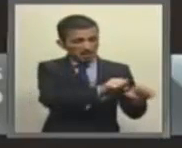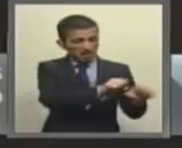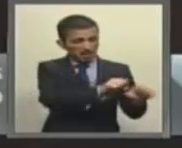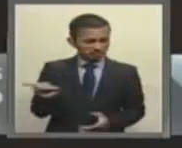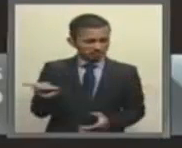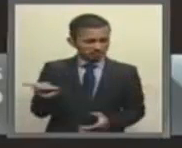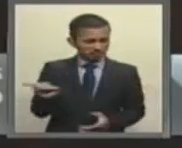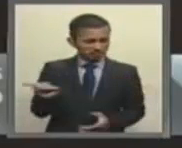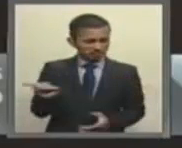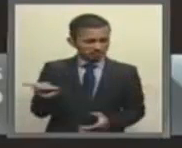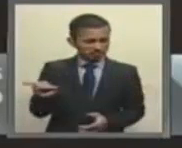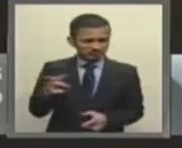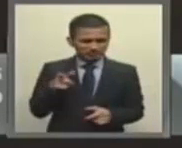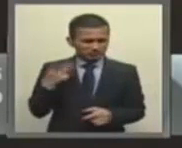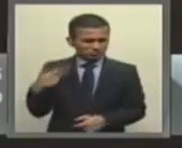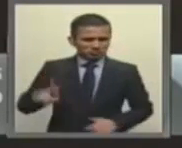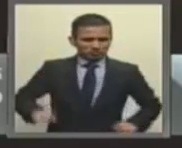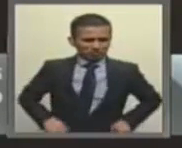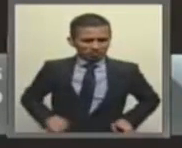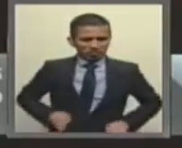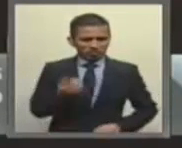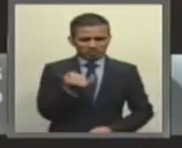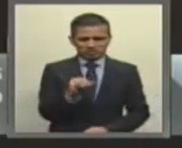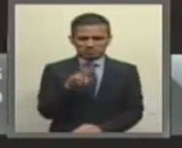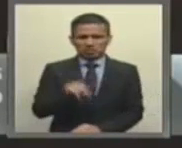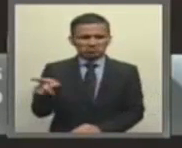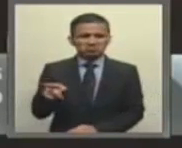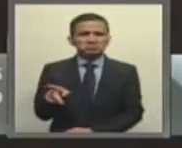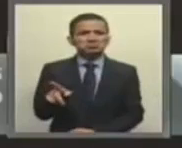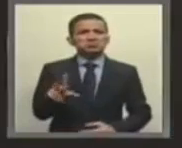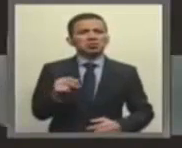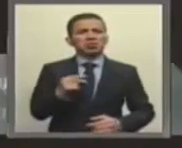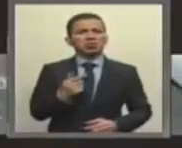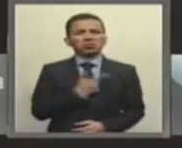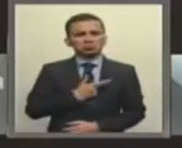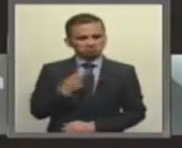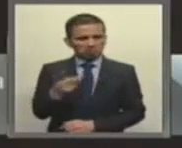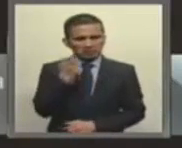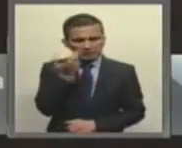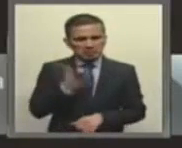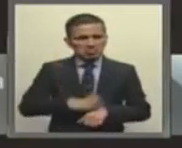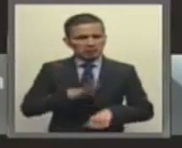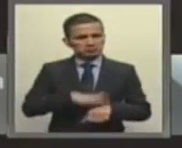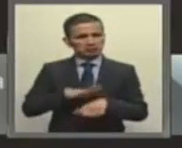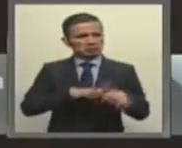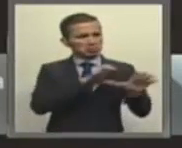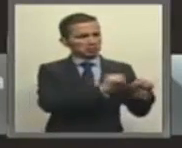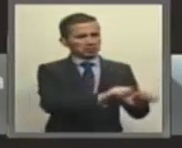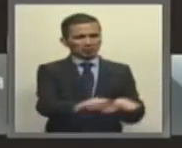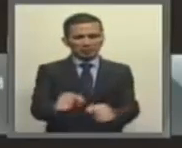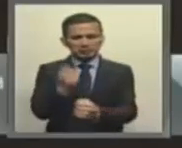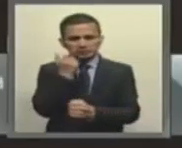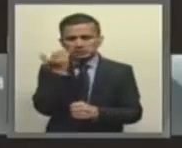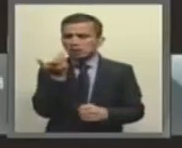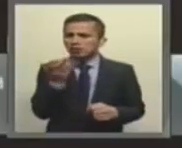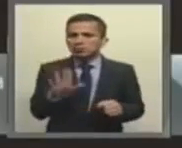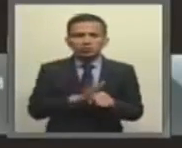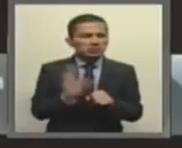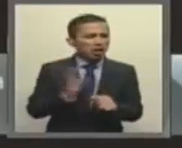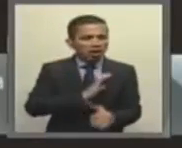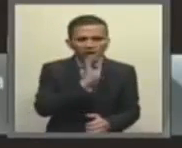los caracteriza, no están conformes y quieren más. Quieren acabar con todo